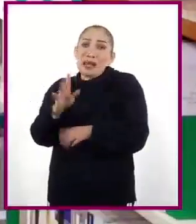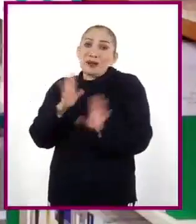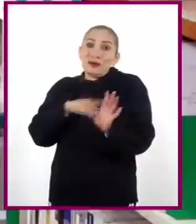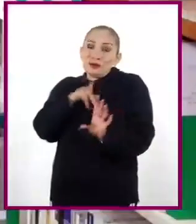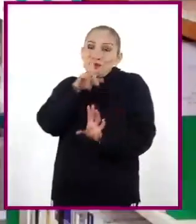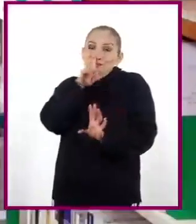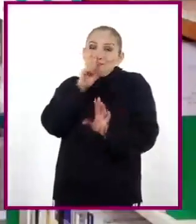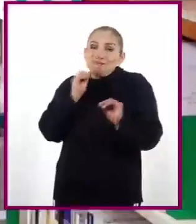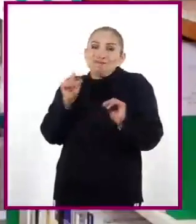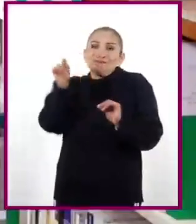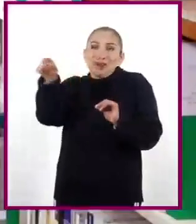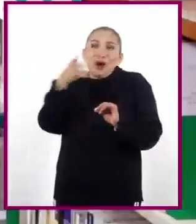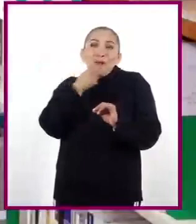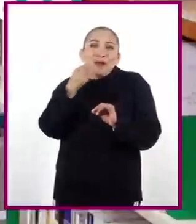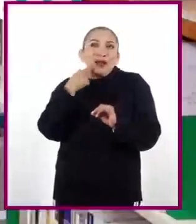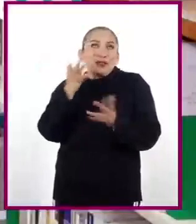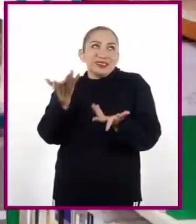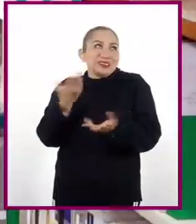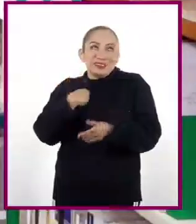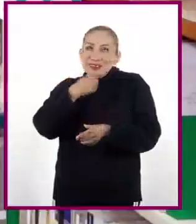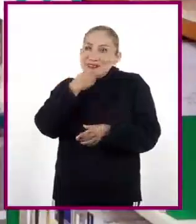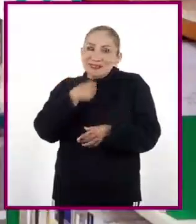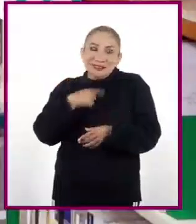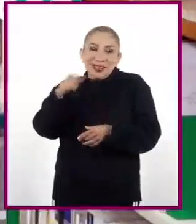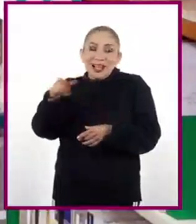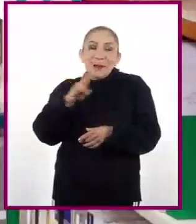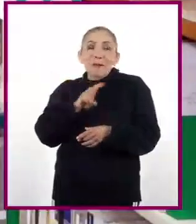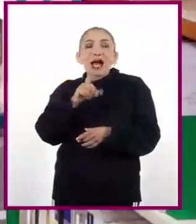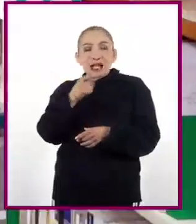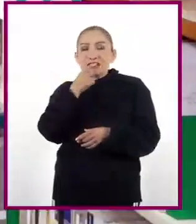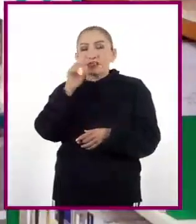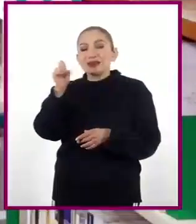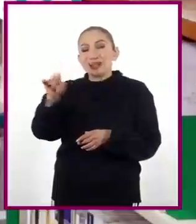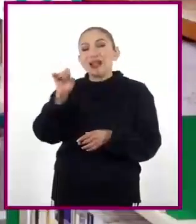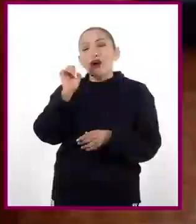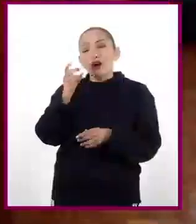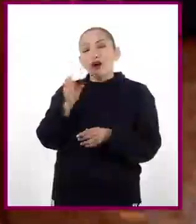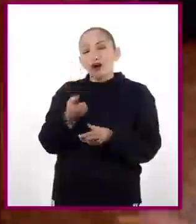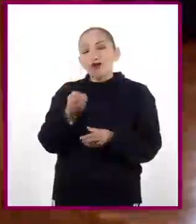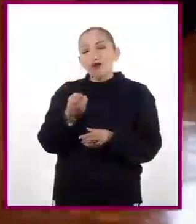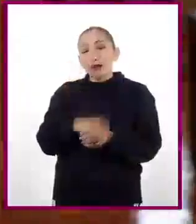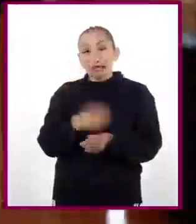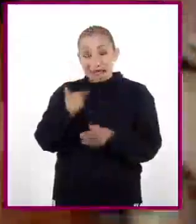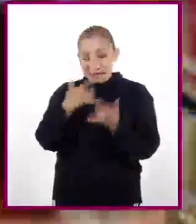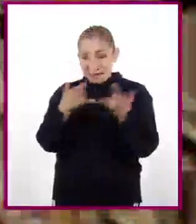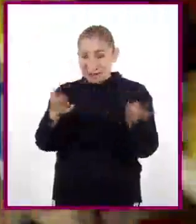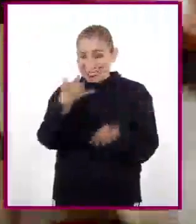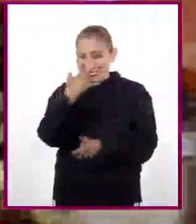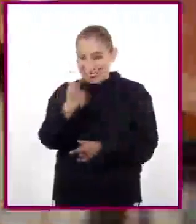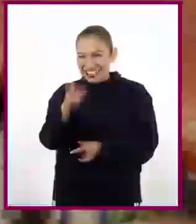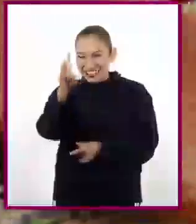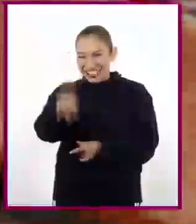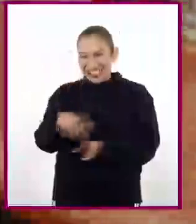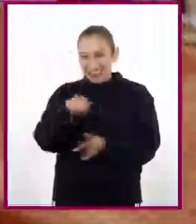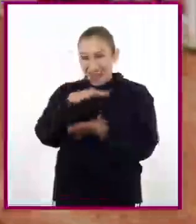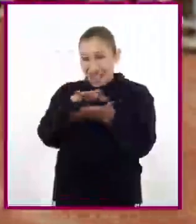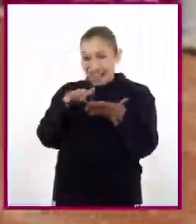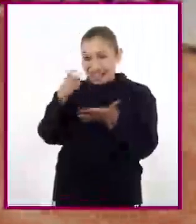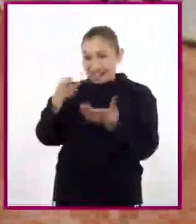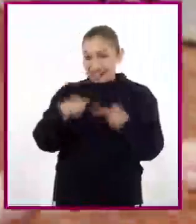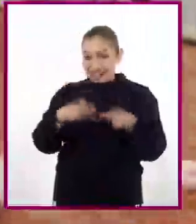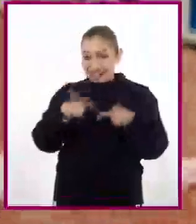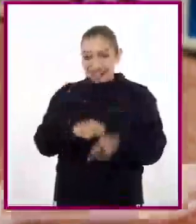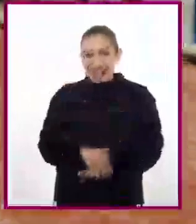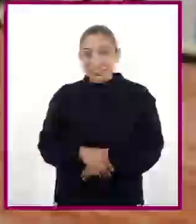no decepcionar a aquel hombre, Vargas Llosa decidió mentir sobre su identidad. ¡Qué anécdota! Sin duda voy a leer estos